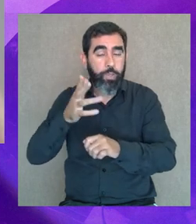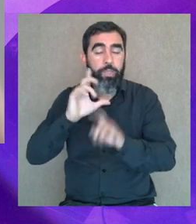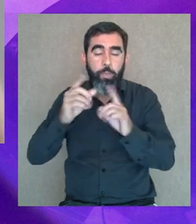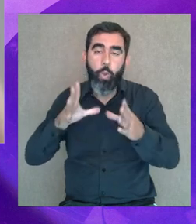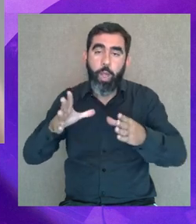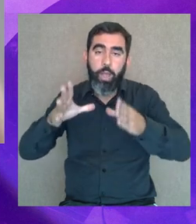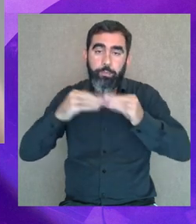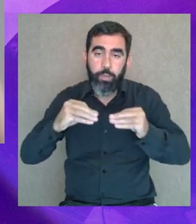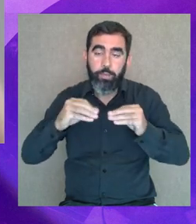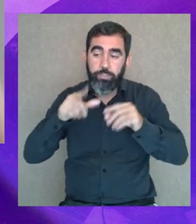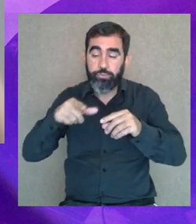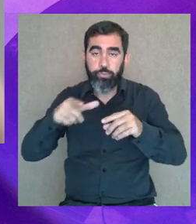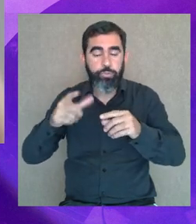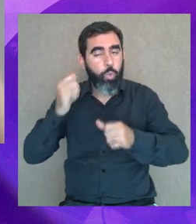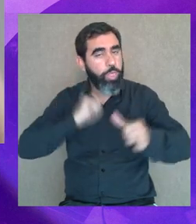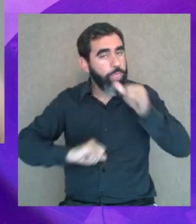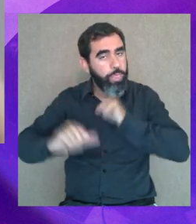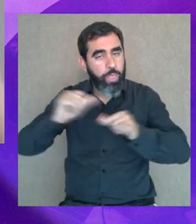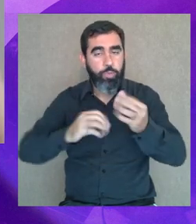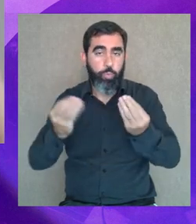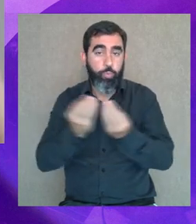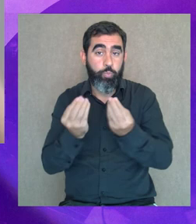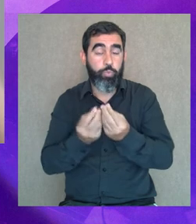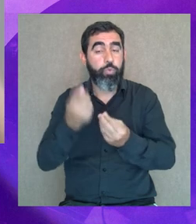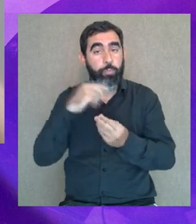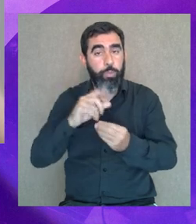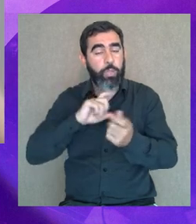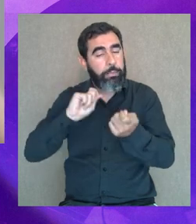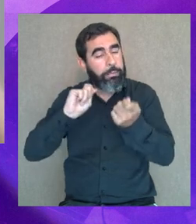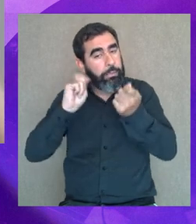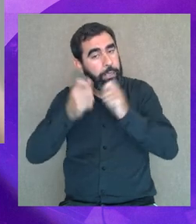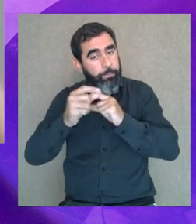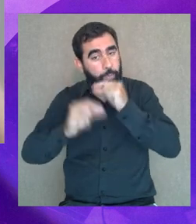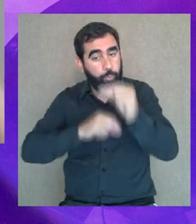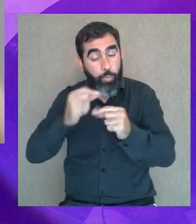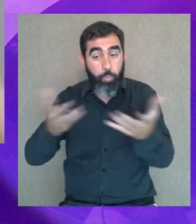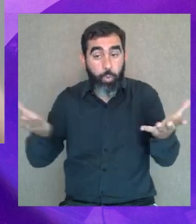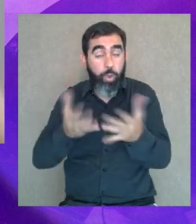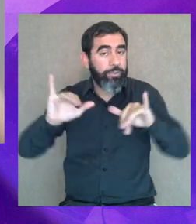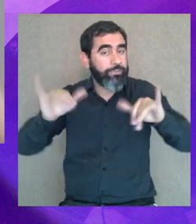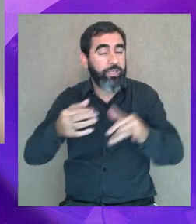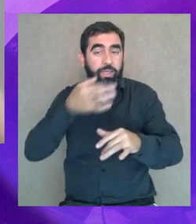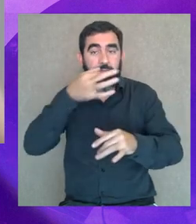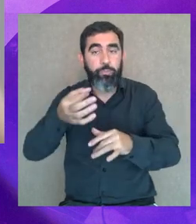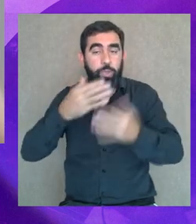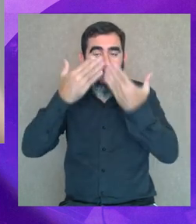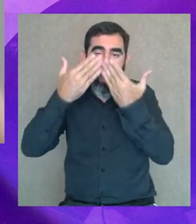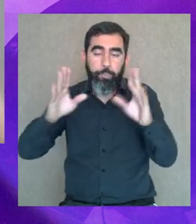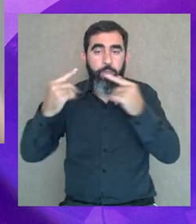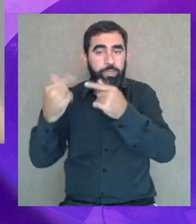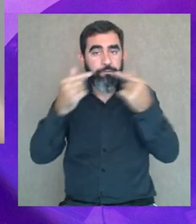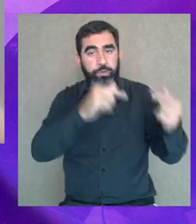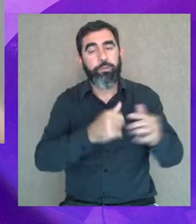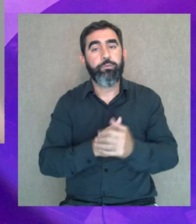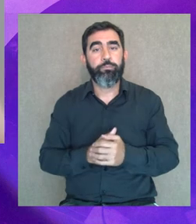asimilarlo y eso es ha hecho mucho daño pero que se está transformando y hoy estamos hablando ya de una apertura